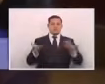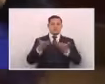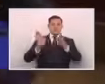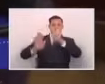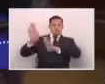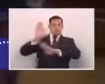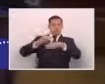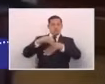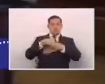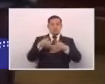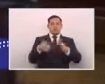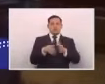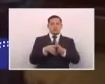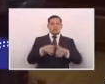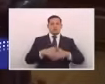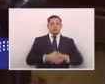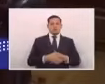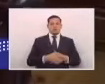historia, diputados.